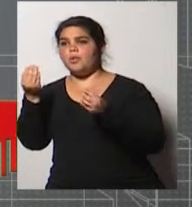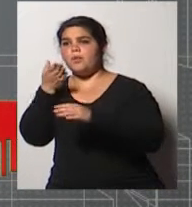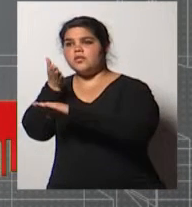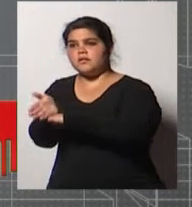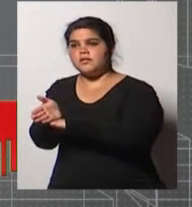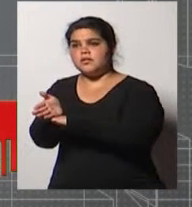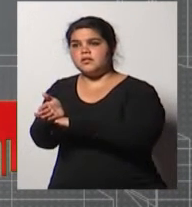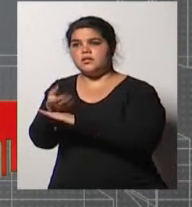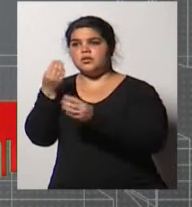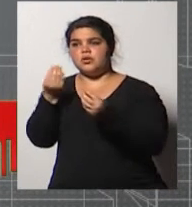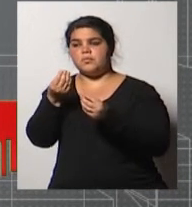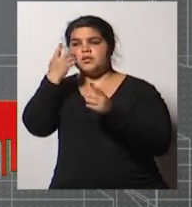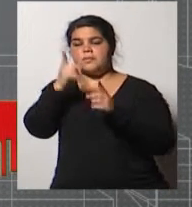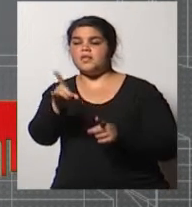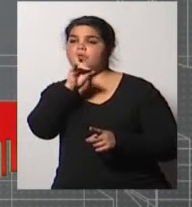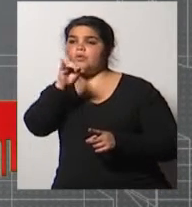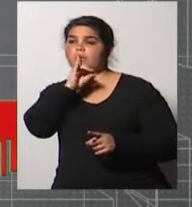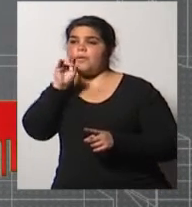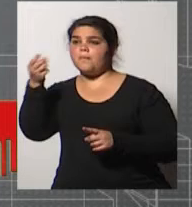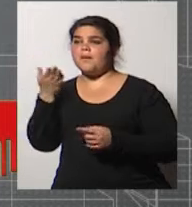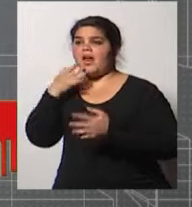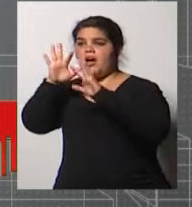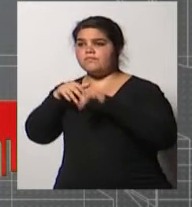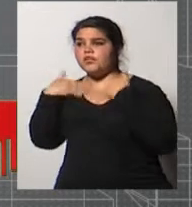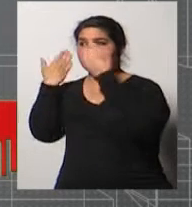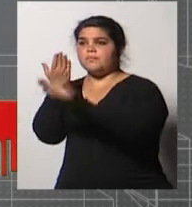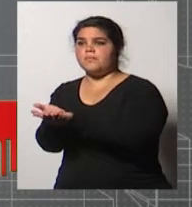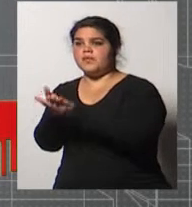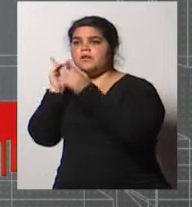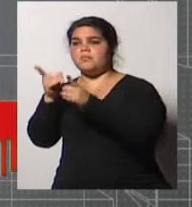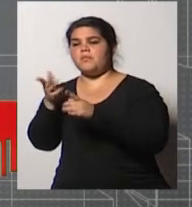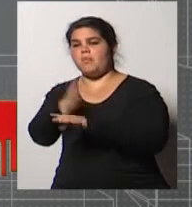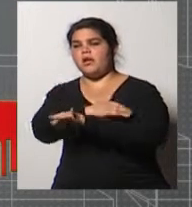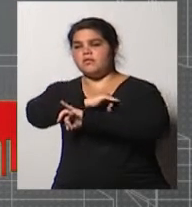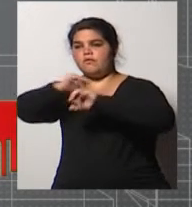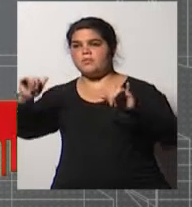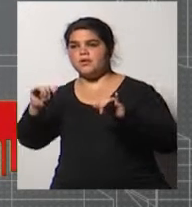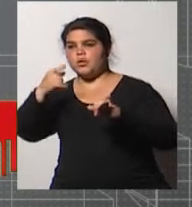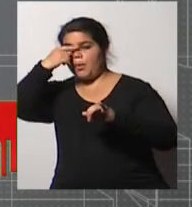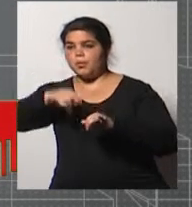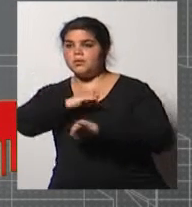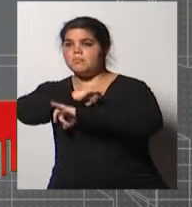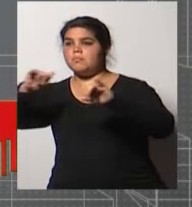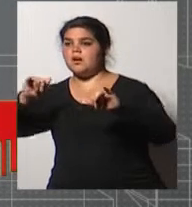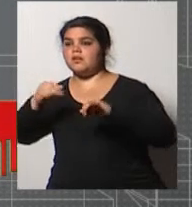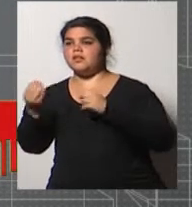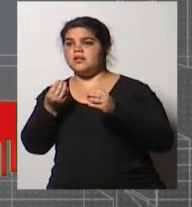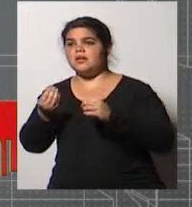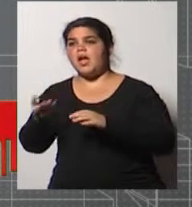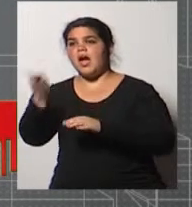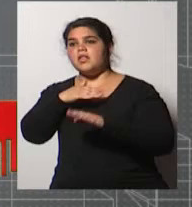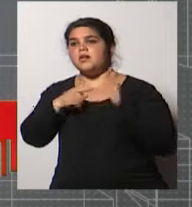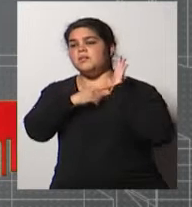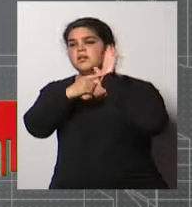Y además, el PJ tucumano apeló a la anulación del comicio. Esta era la información más reciente, donde aseguraba que ya se había realizado la